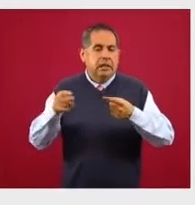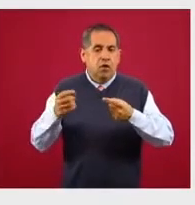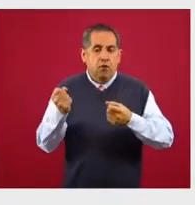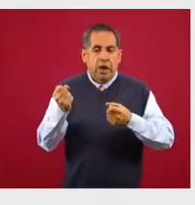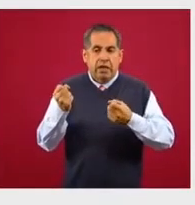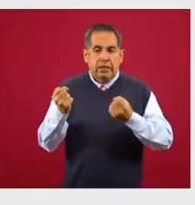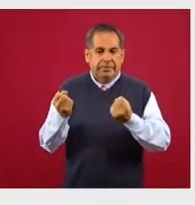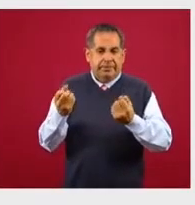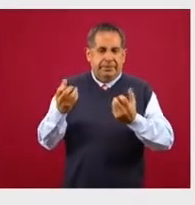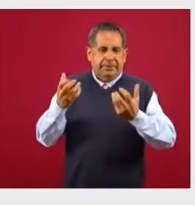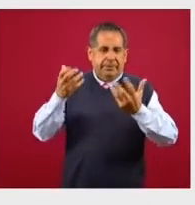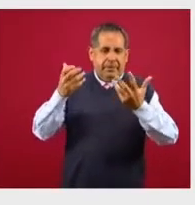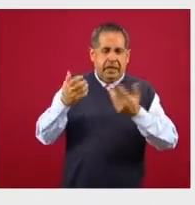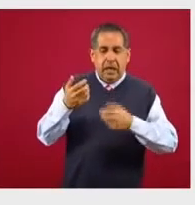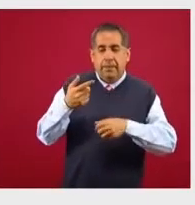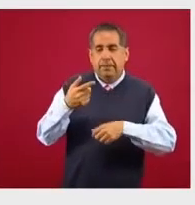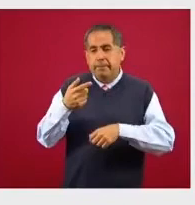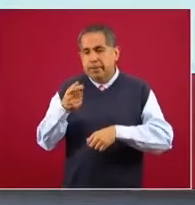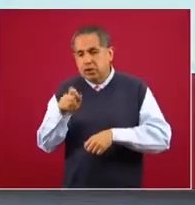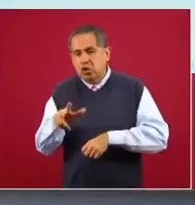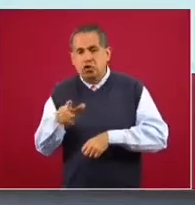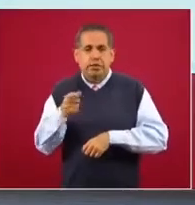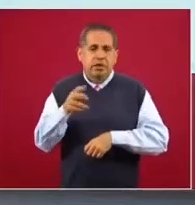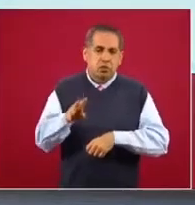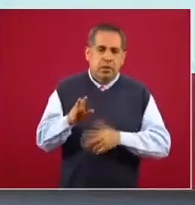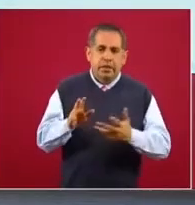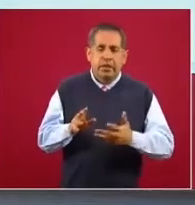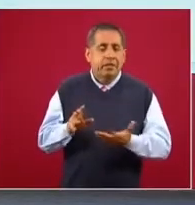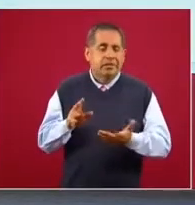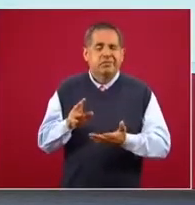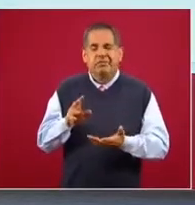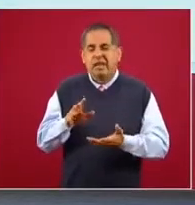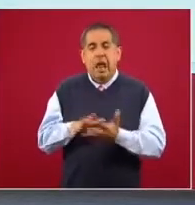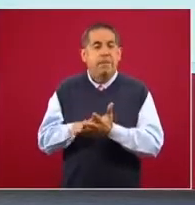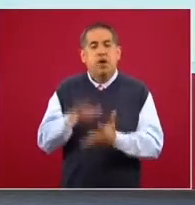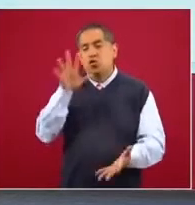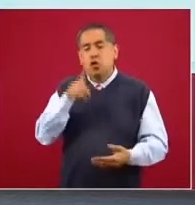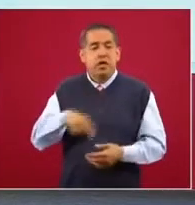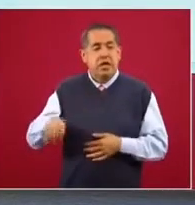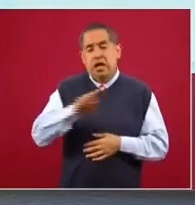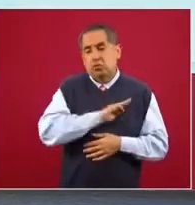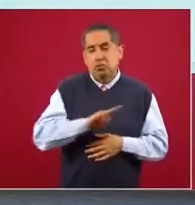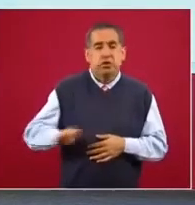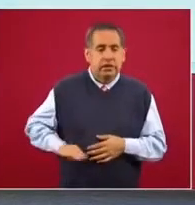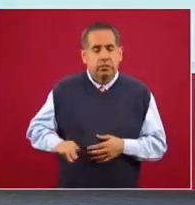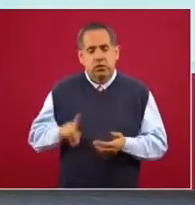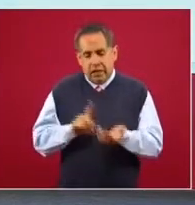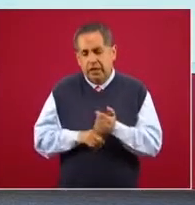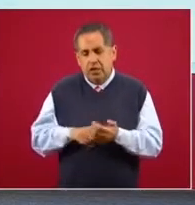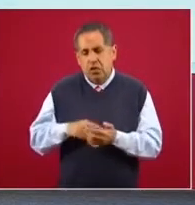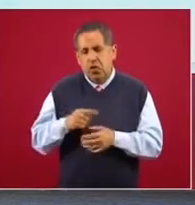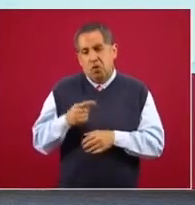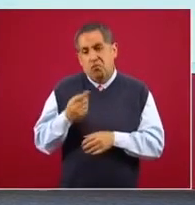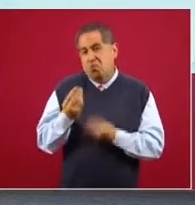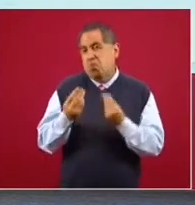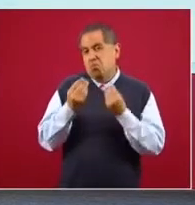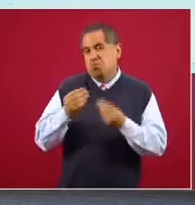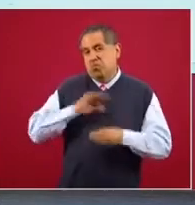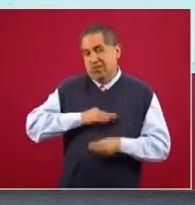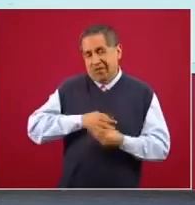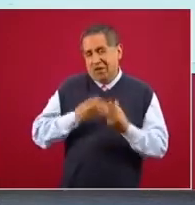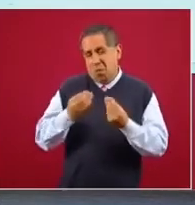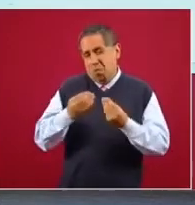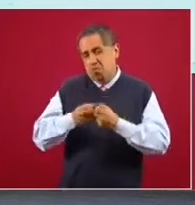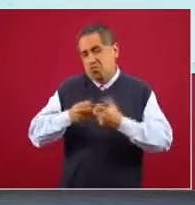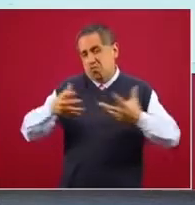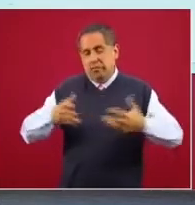27, 28 y finalmente la semana 29, prácticamente la mayoría de los municipios con una intensidad importante. Entonces,